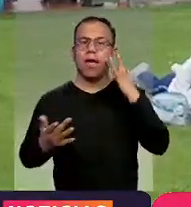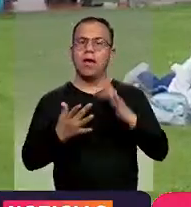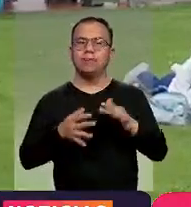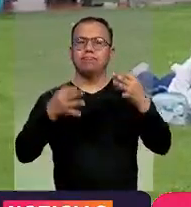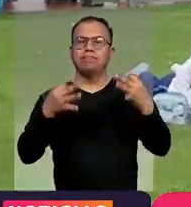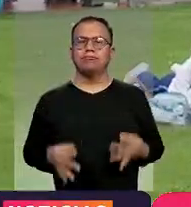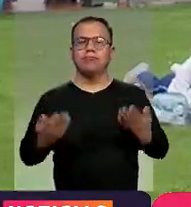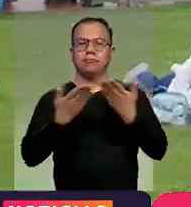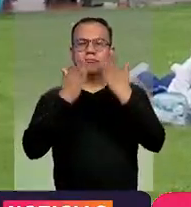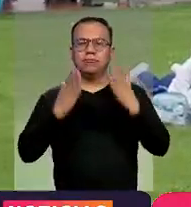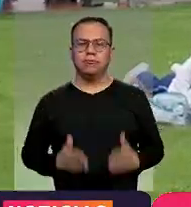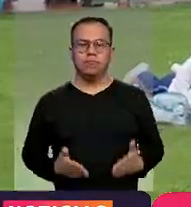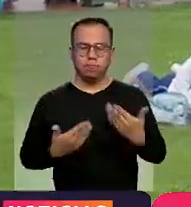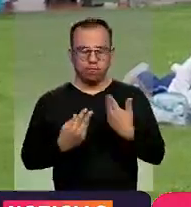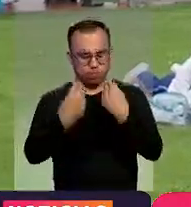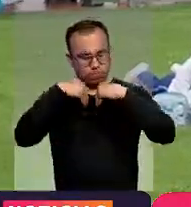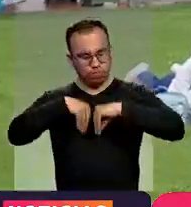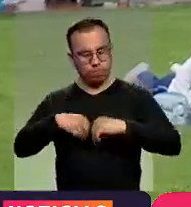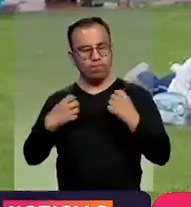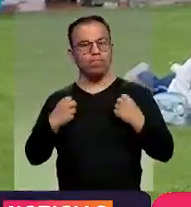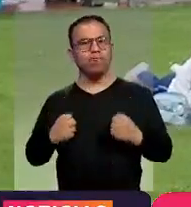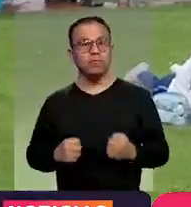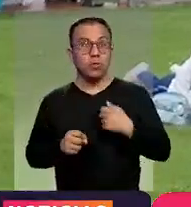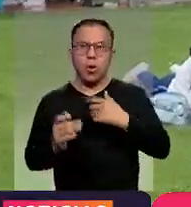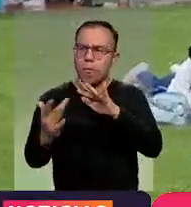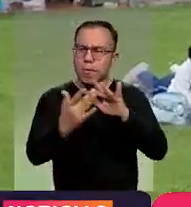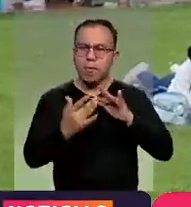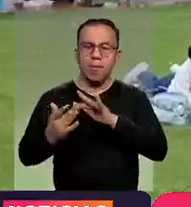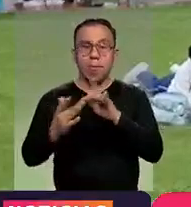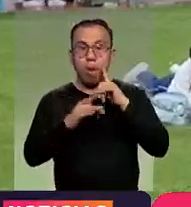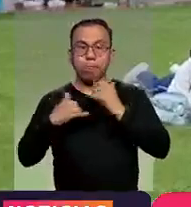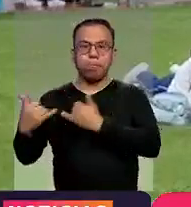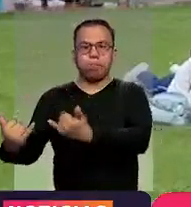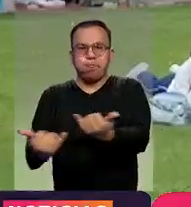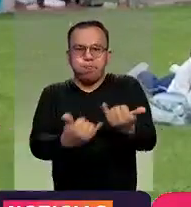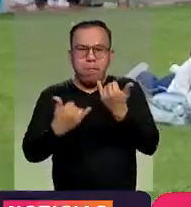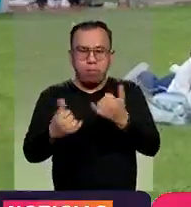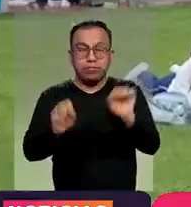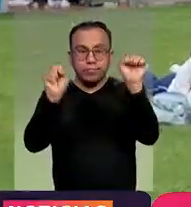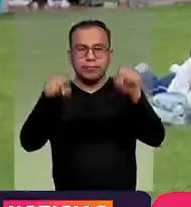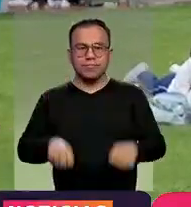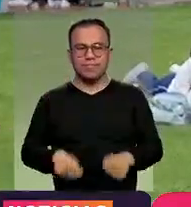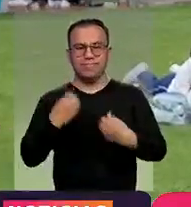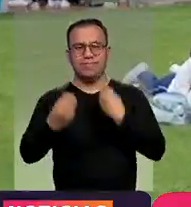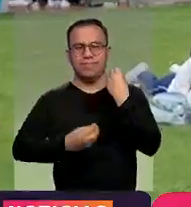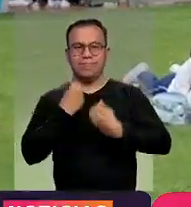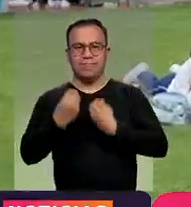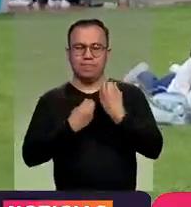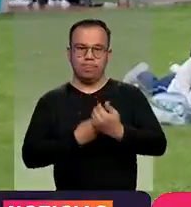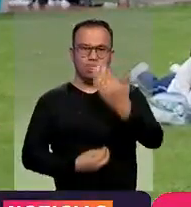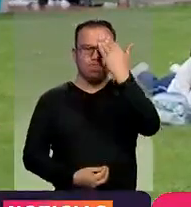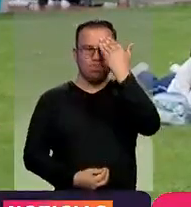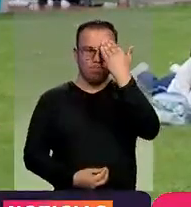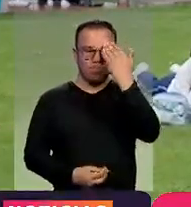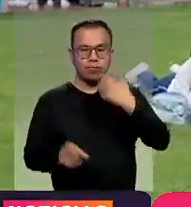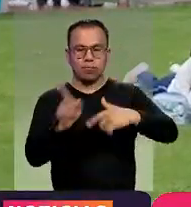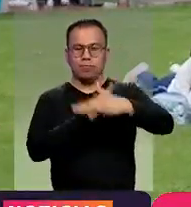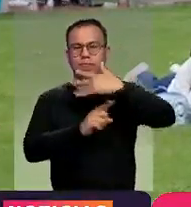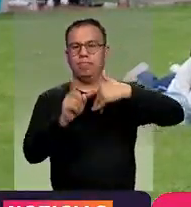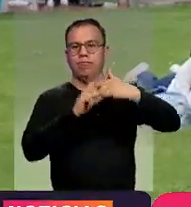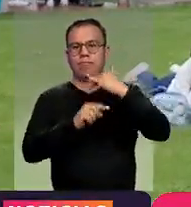que el estudiante tenga una inmersión, una aproximación a la realidad que permita ejercer sus saberes dentro de un